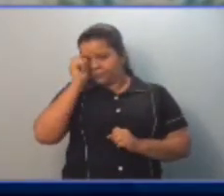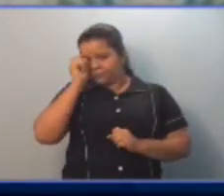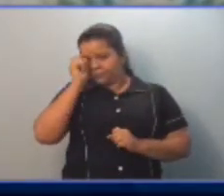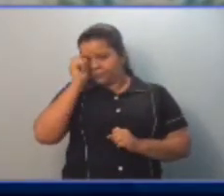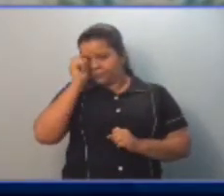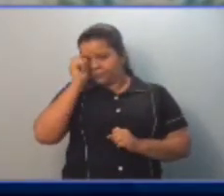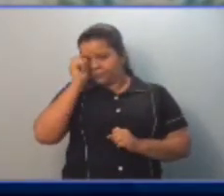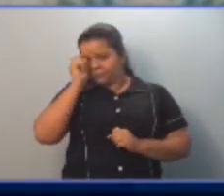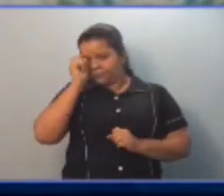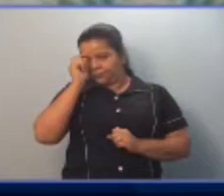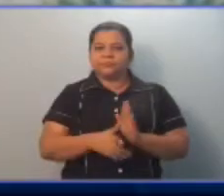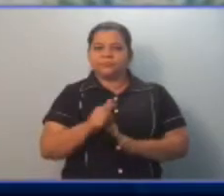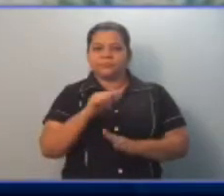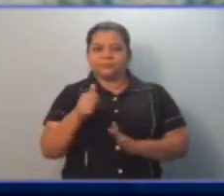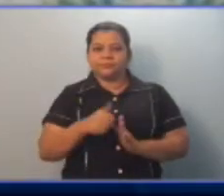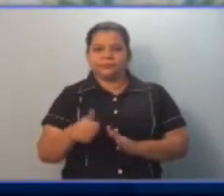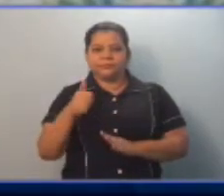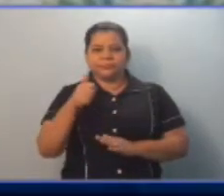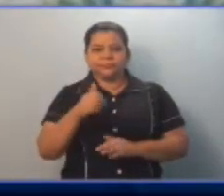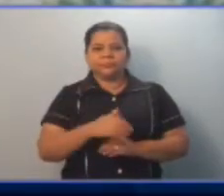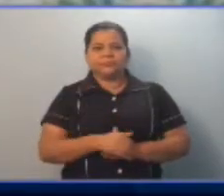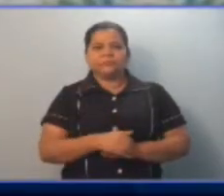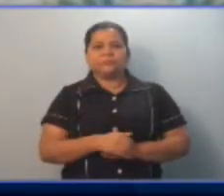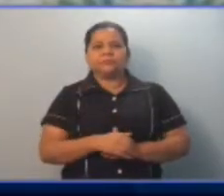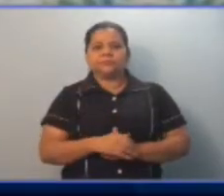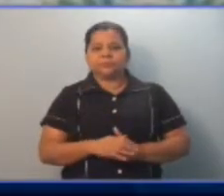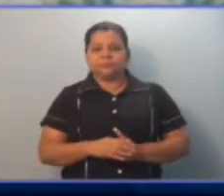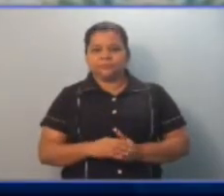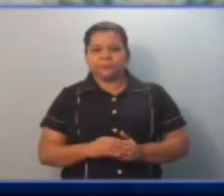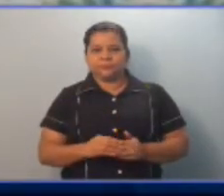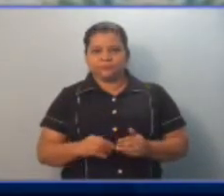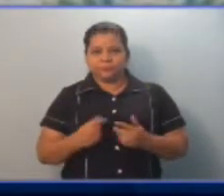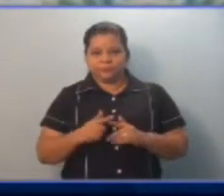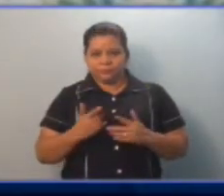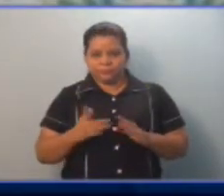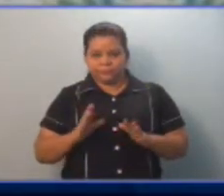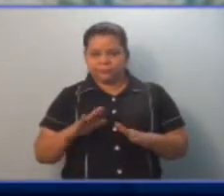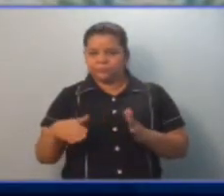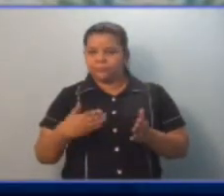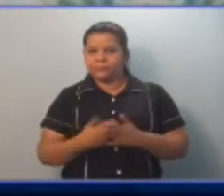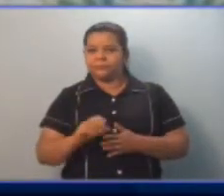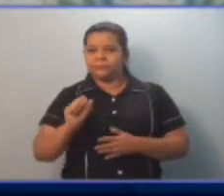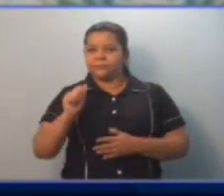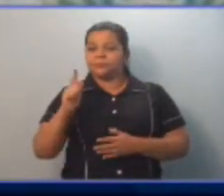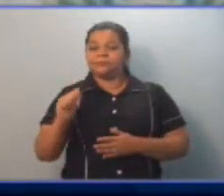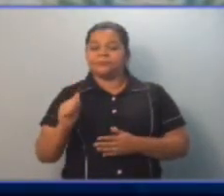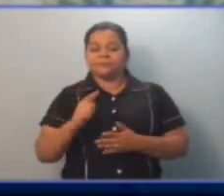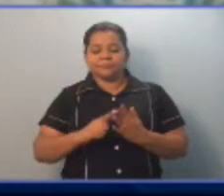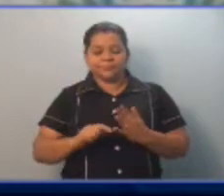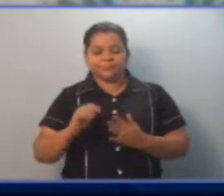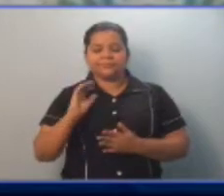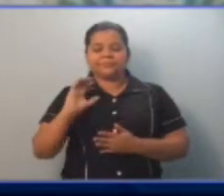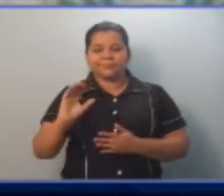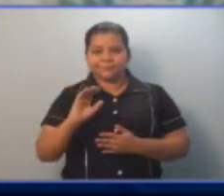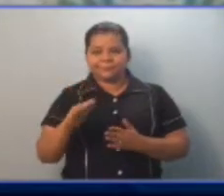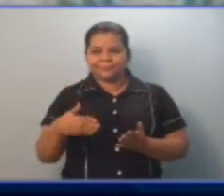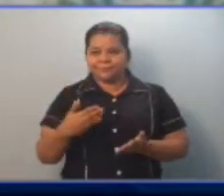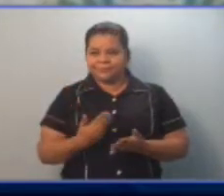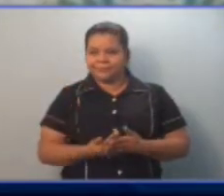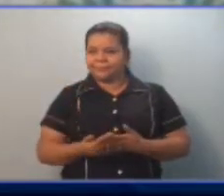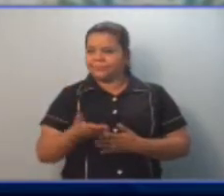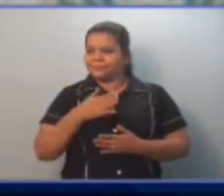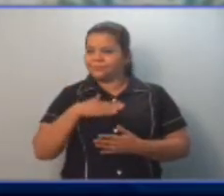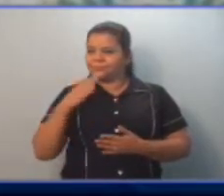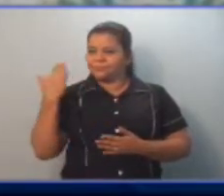área constitucional, por la trayectoria que he destacado en la Sala de lo Constitucional y por la experiencia